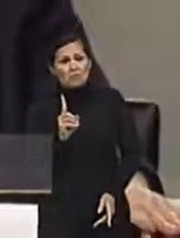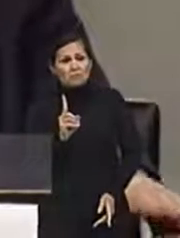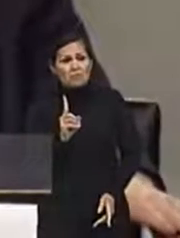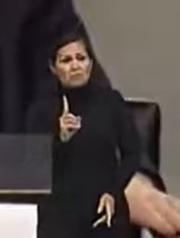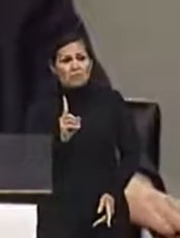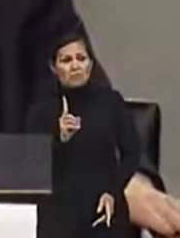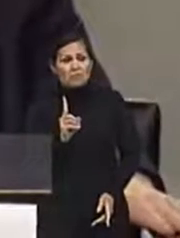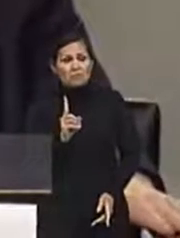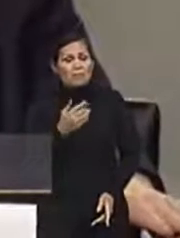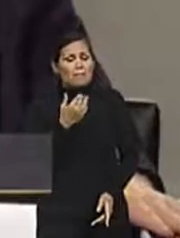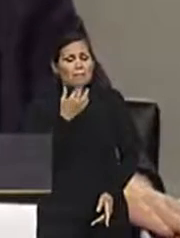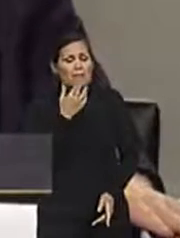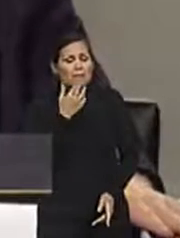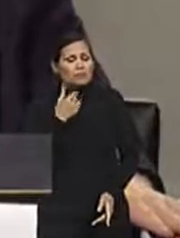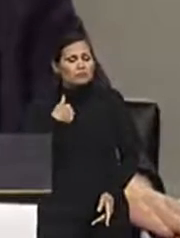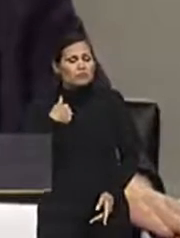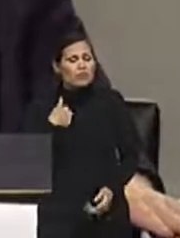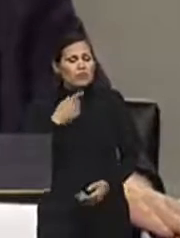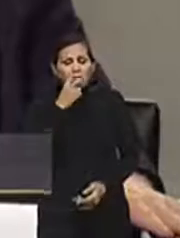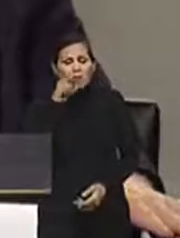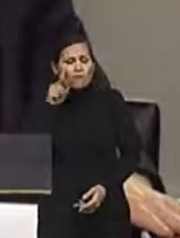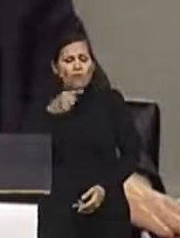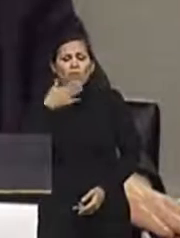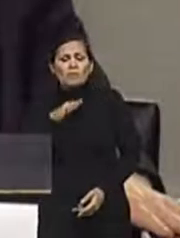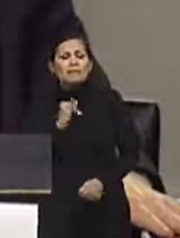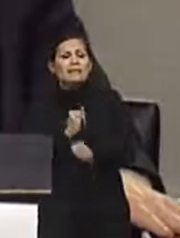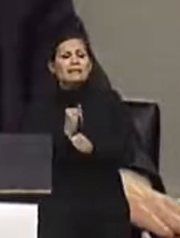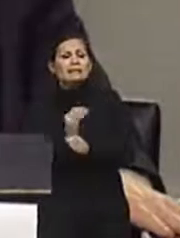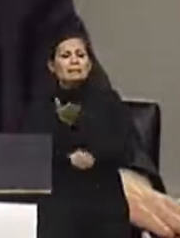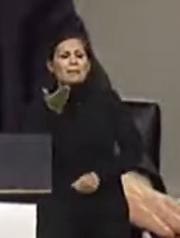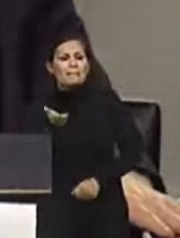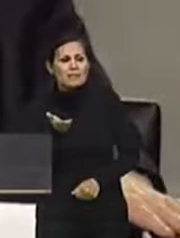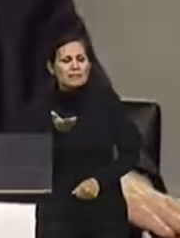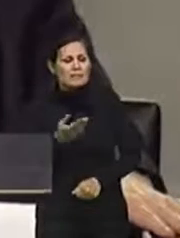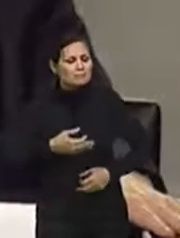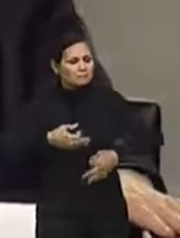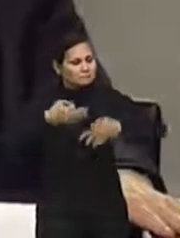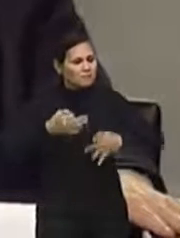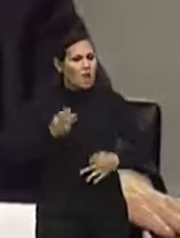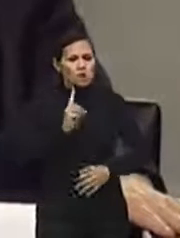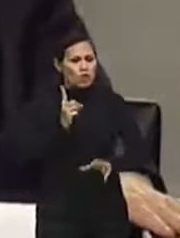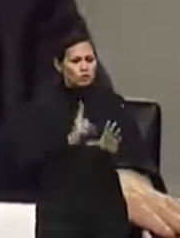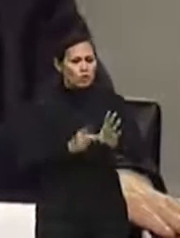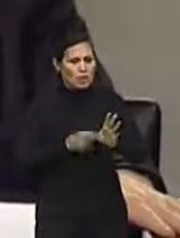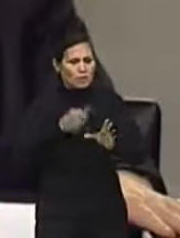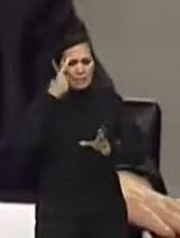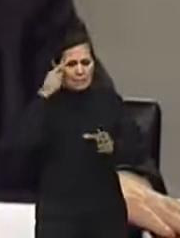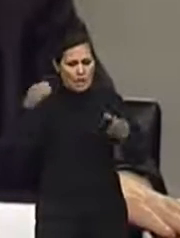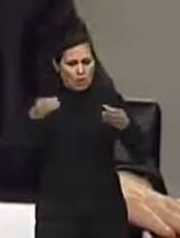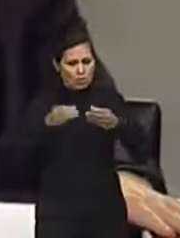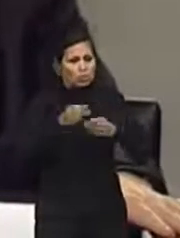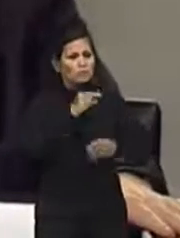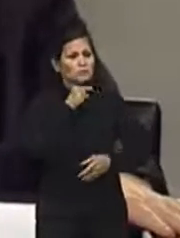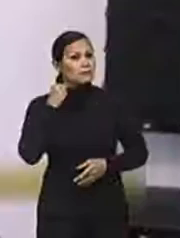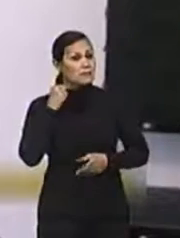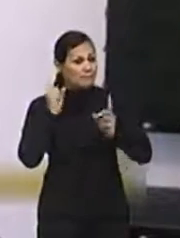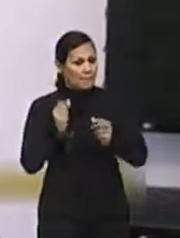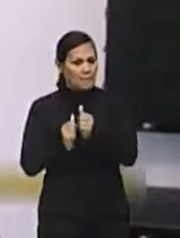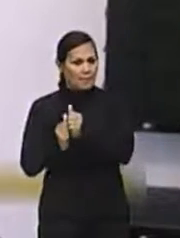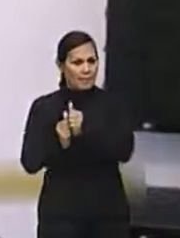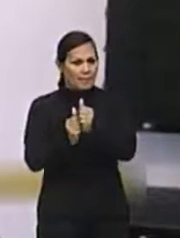Yo interpreto lo que la iglesia te pide. Y esta coherencia no es un pedido exclusivo para el rebaño, sino también para quienes lo